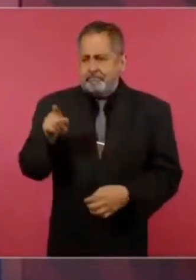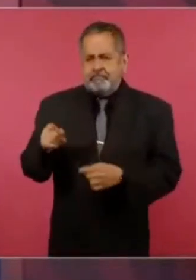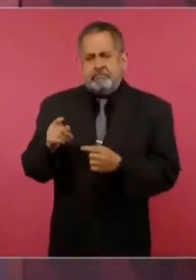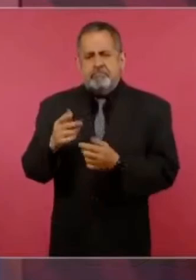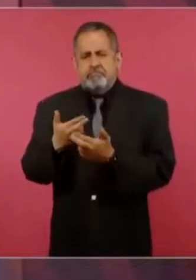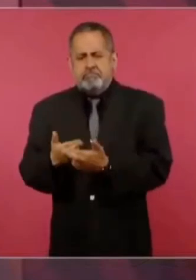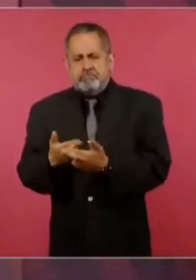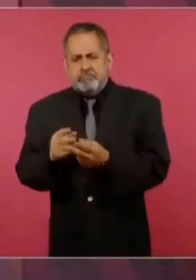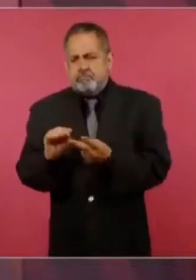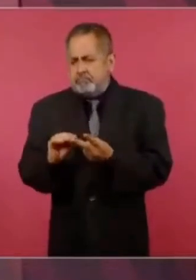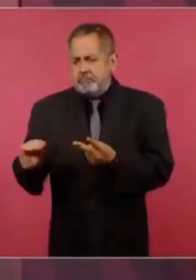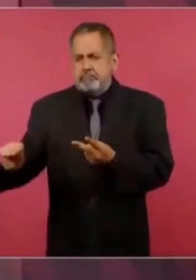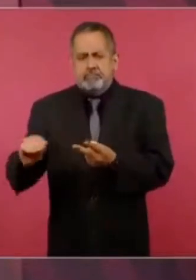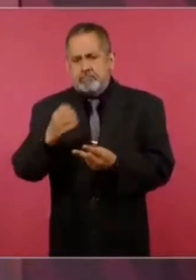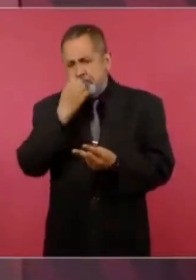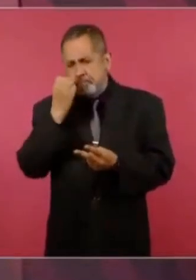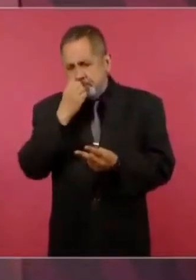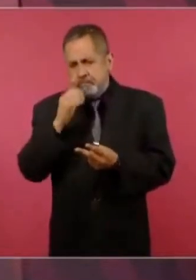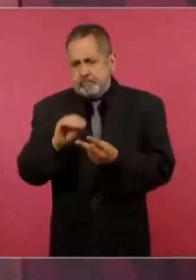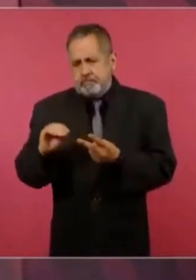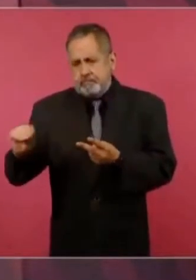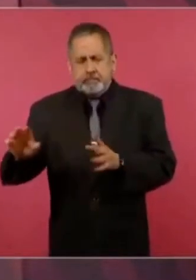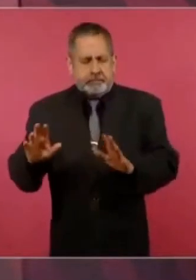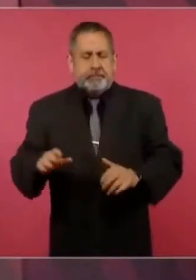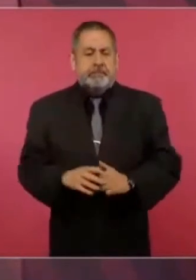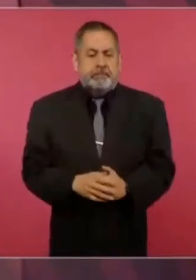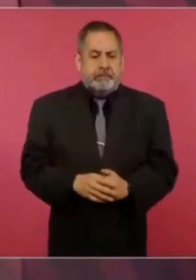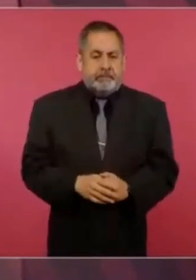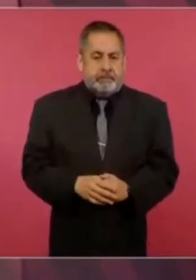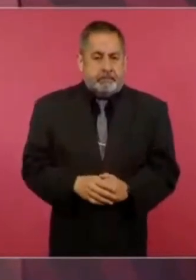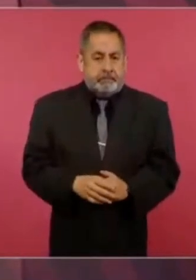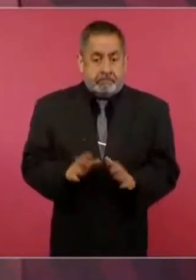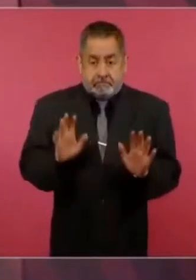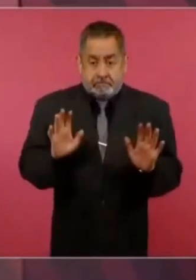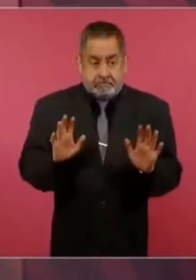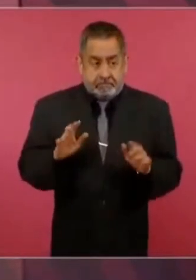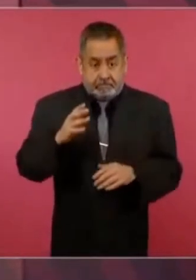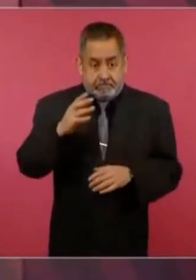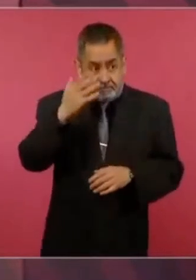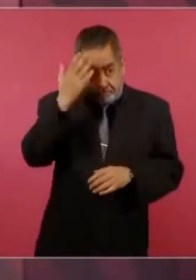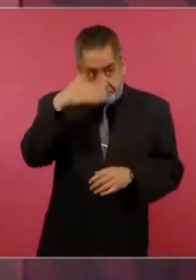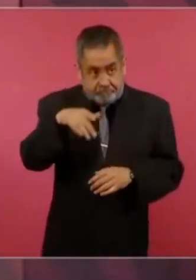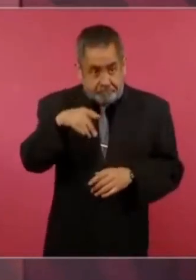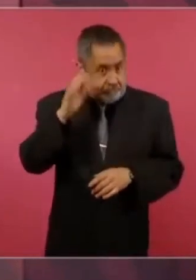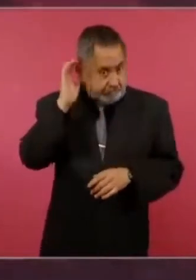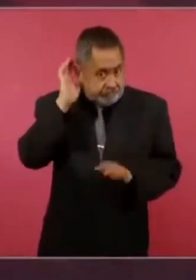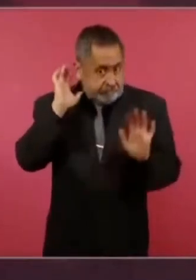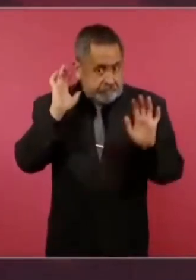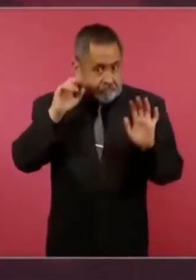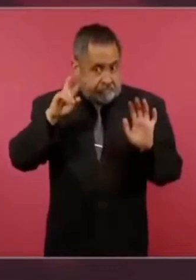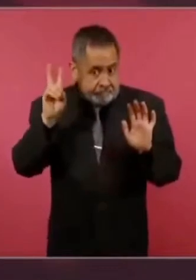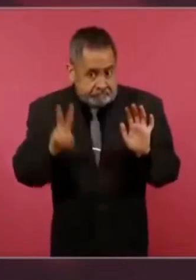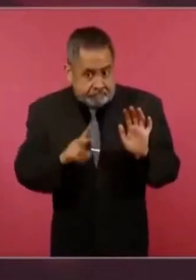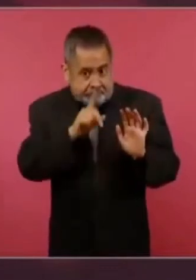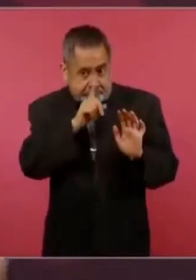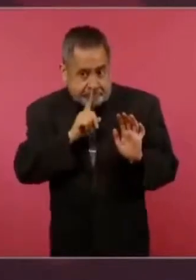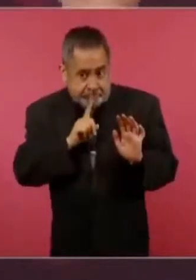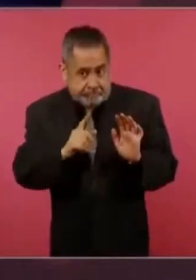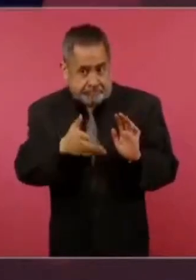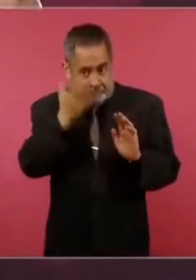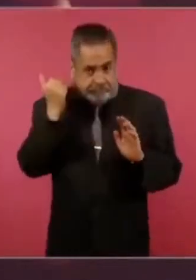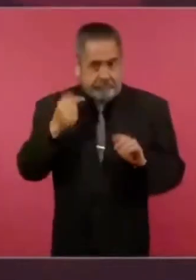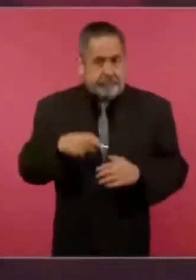escuelas y hospitales. Y ahora resulta, no sé si sea cierto, de que ya